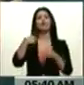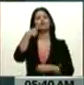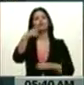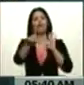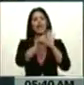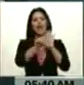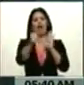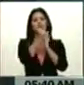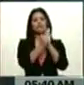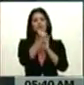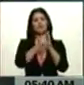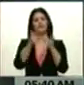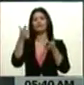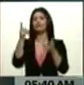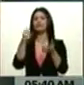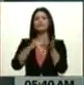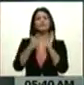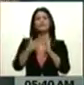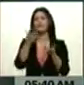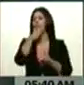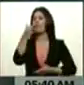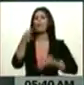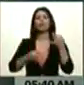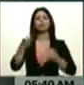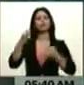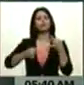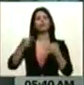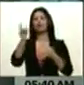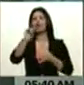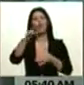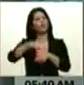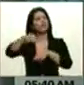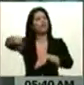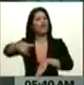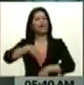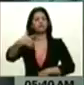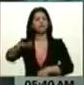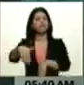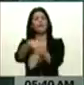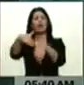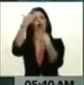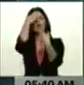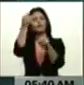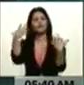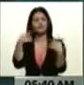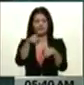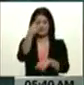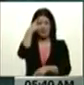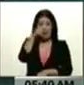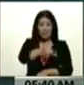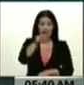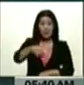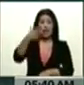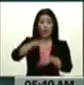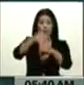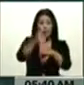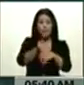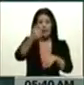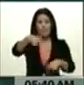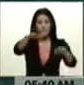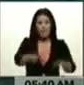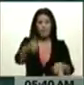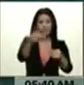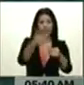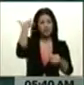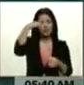amnistía, es decir, que no haya juicio, que haya perdón a los que tiraron el golpe de Estado en 2002, los que tiraron el sabotaje petrolero, los que tiraron la primera